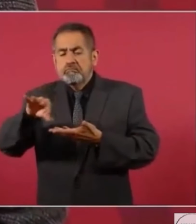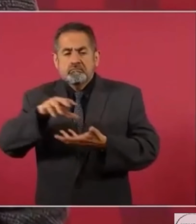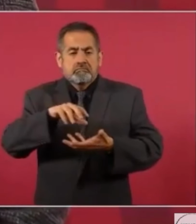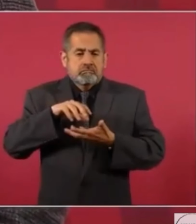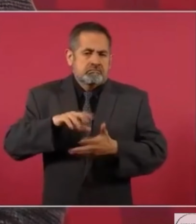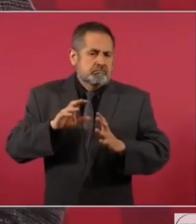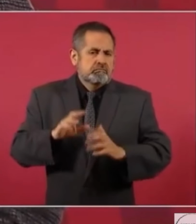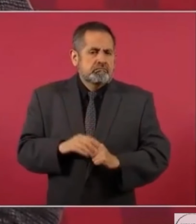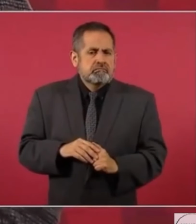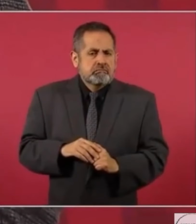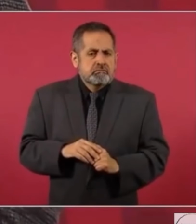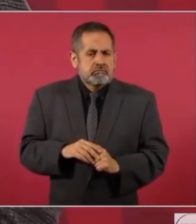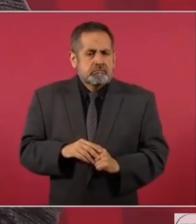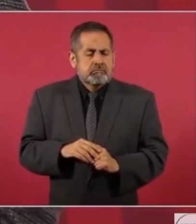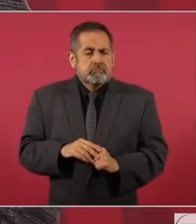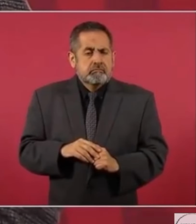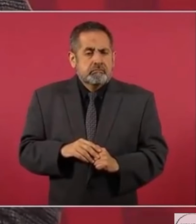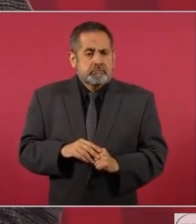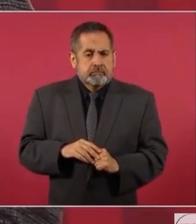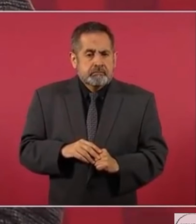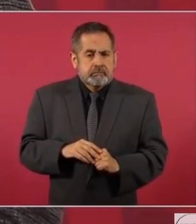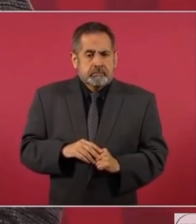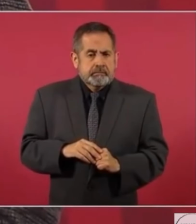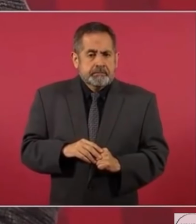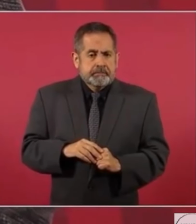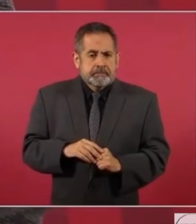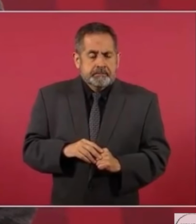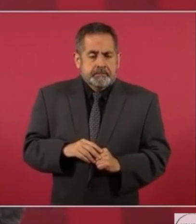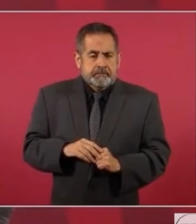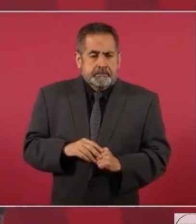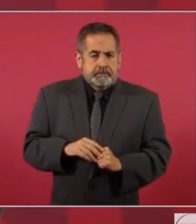herederos de